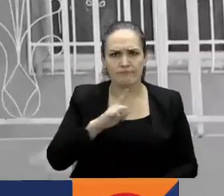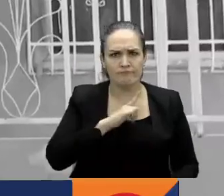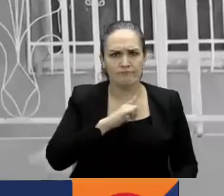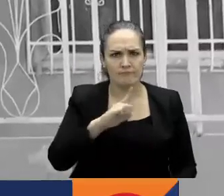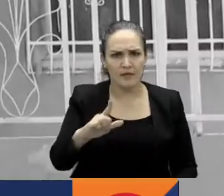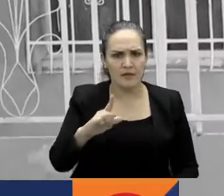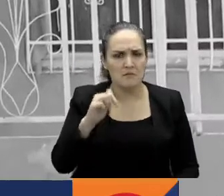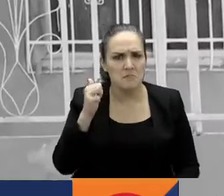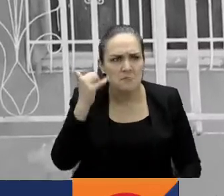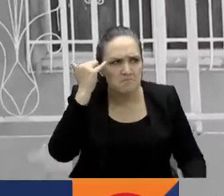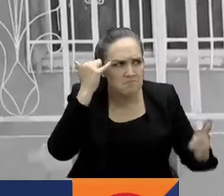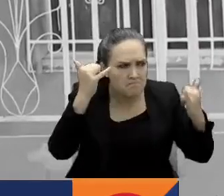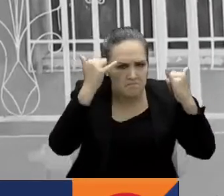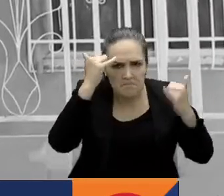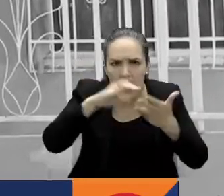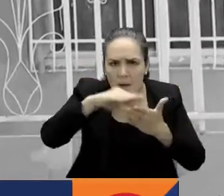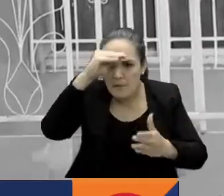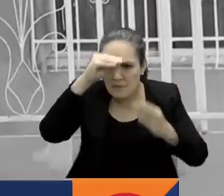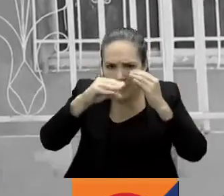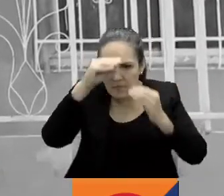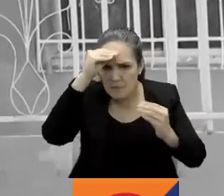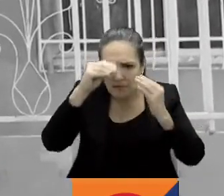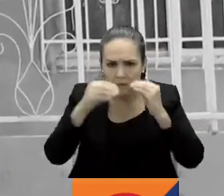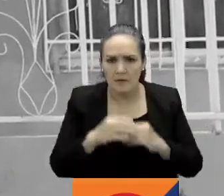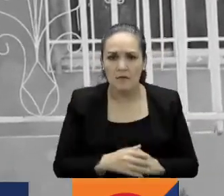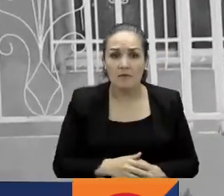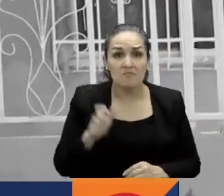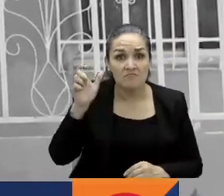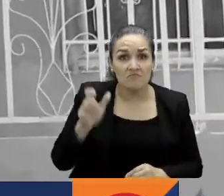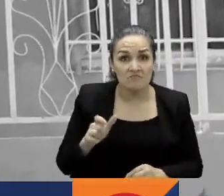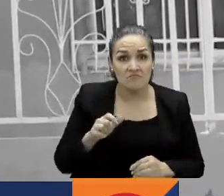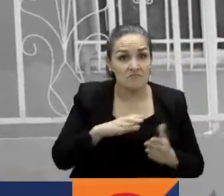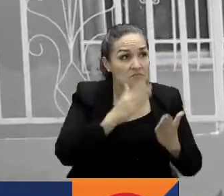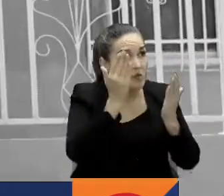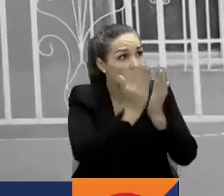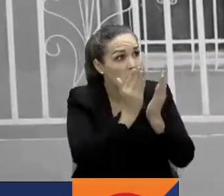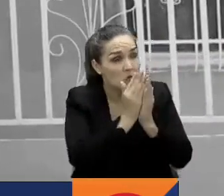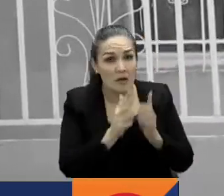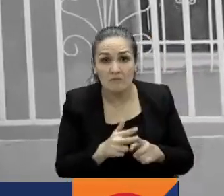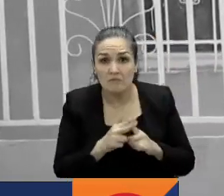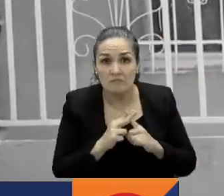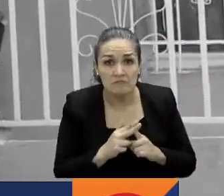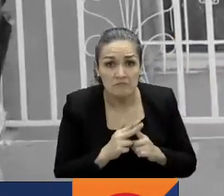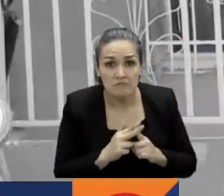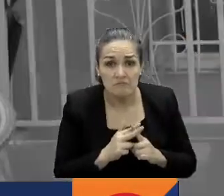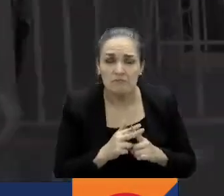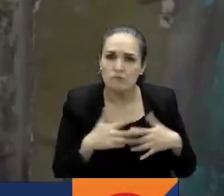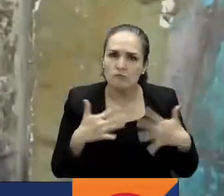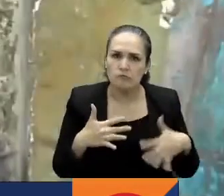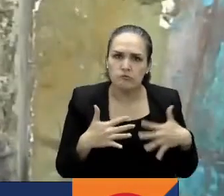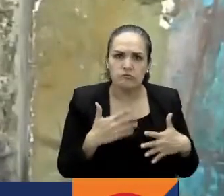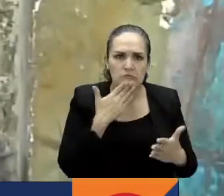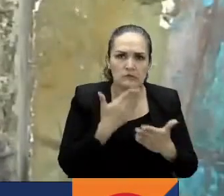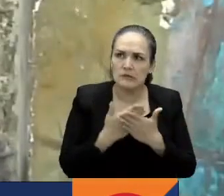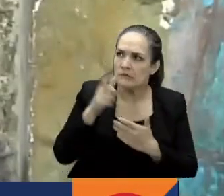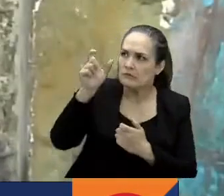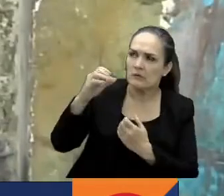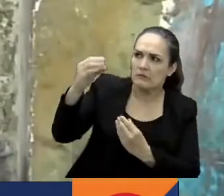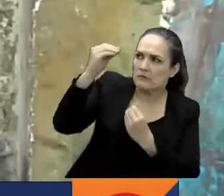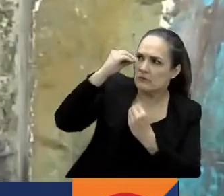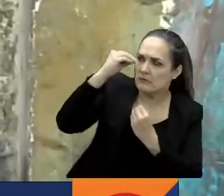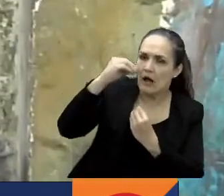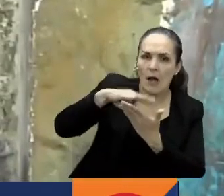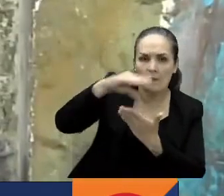empírico. Yo no sabía nada de mecánica. Por él me enseñó muchas cosas que nunca